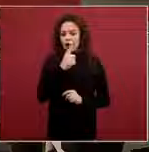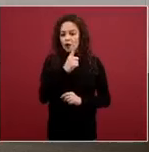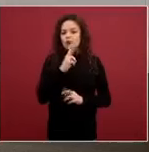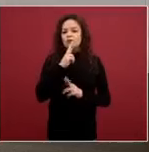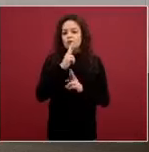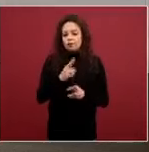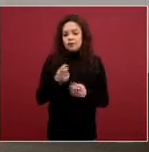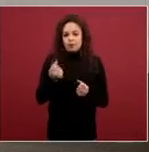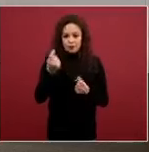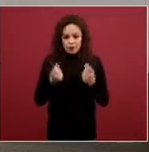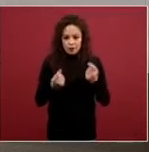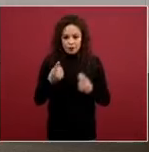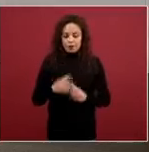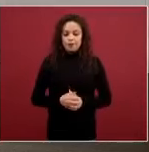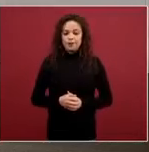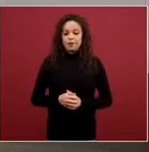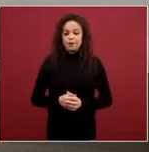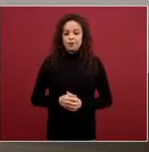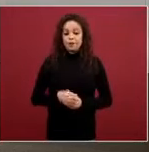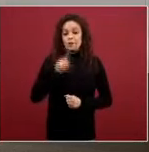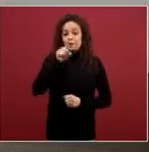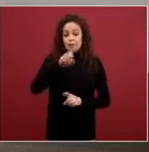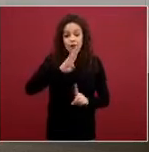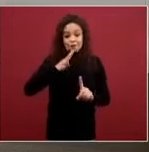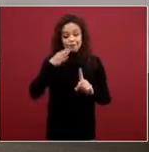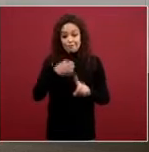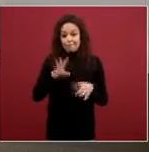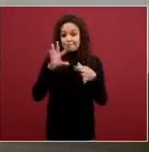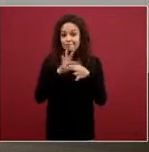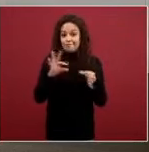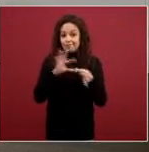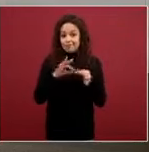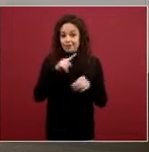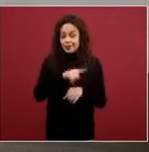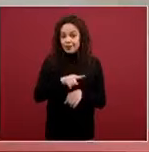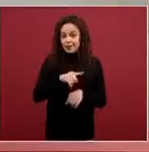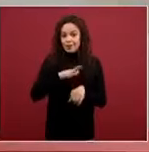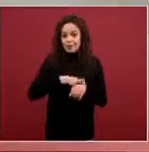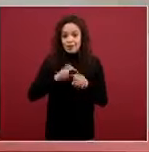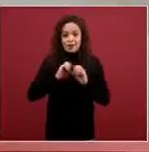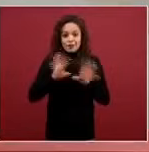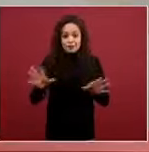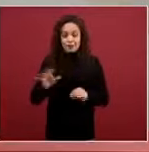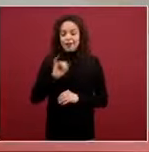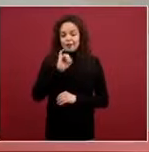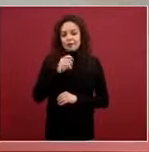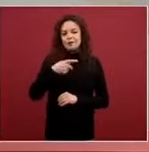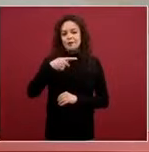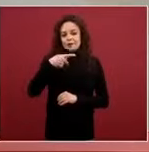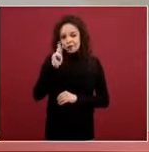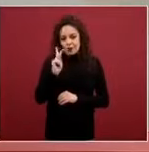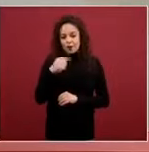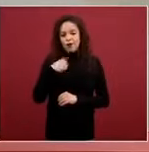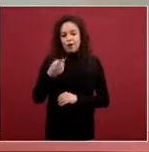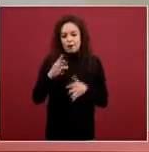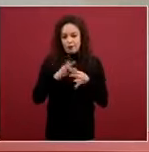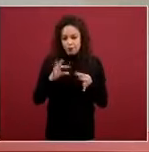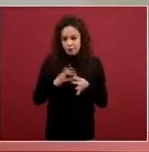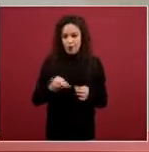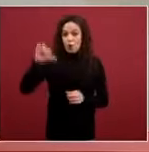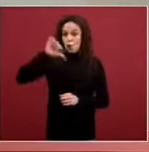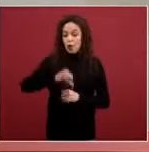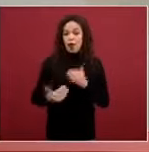y nos hace estos señalamientos, que desde luego son completamente bienvenidos. Hoy, precisamente por la mañana,